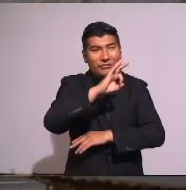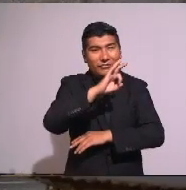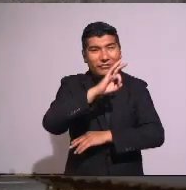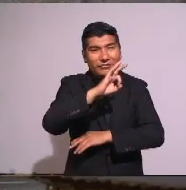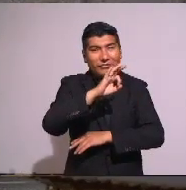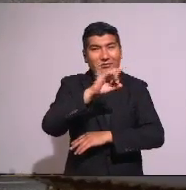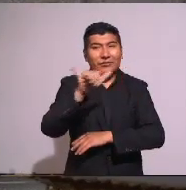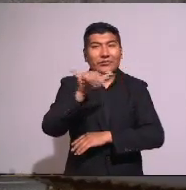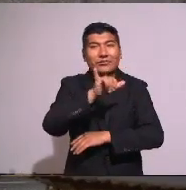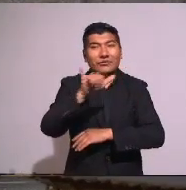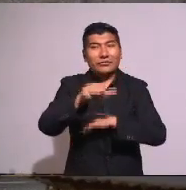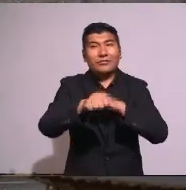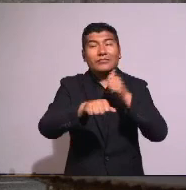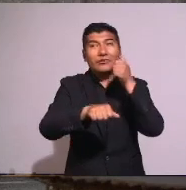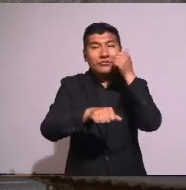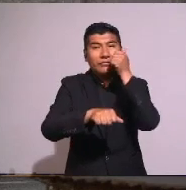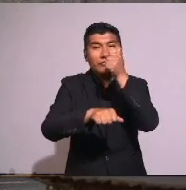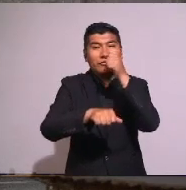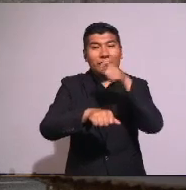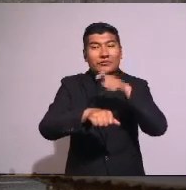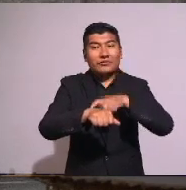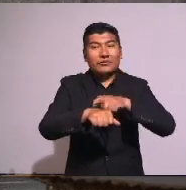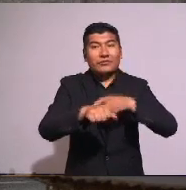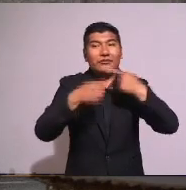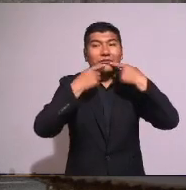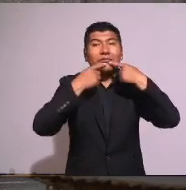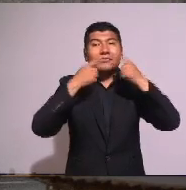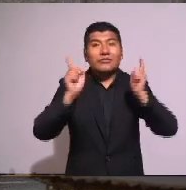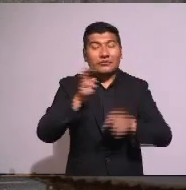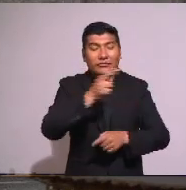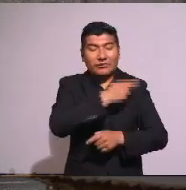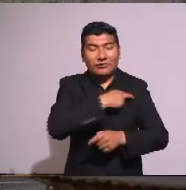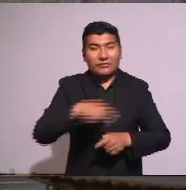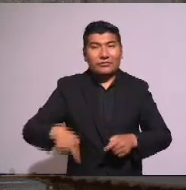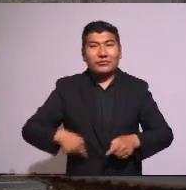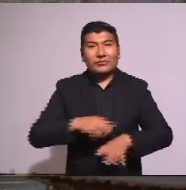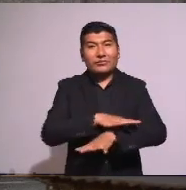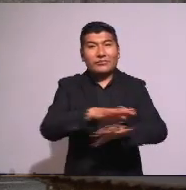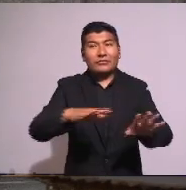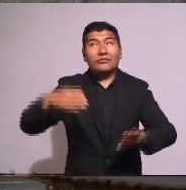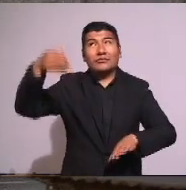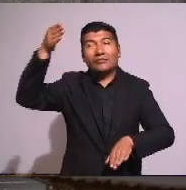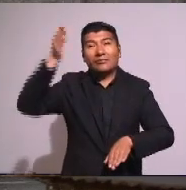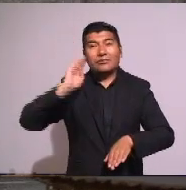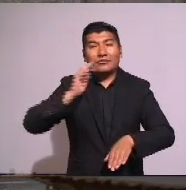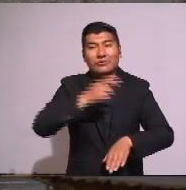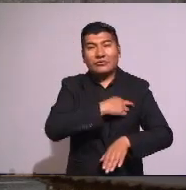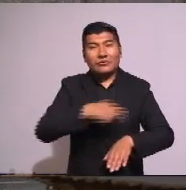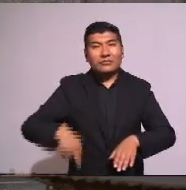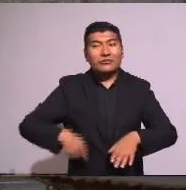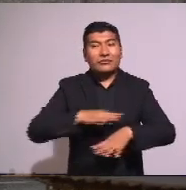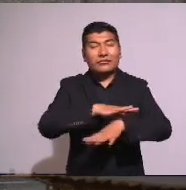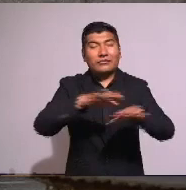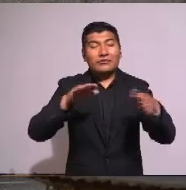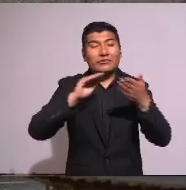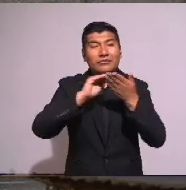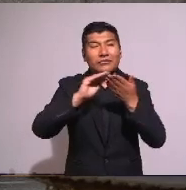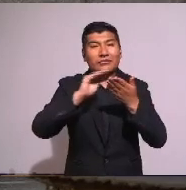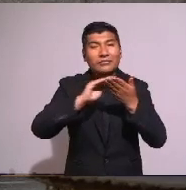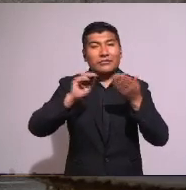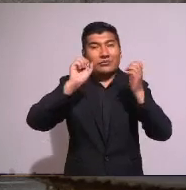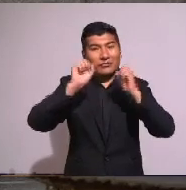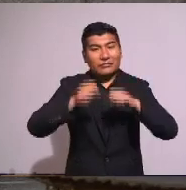Es al mismo tiempo anuncio del reino de Dios, reino de misericordia, capaz